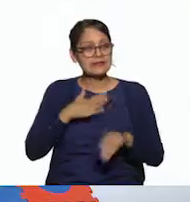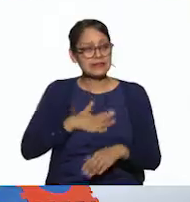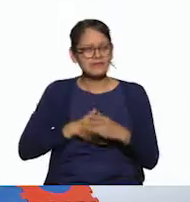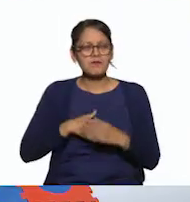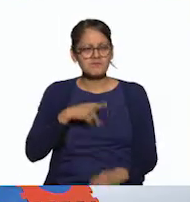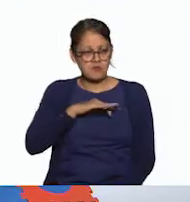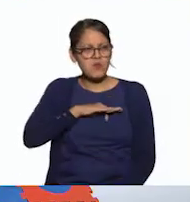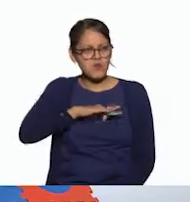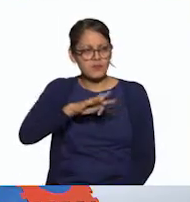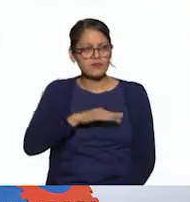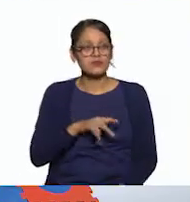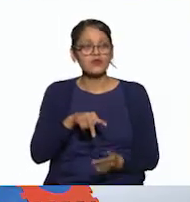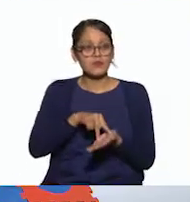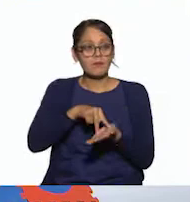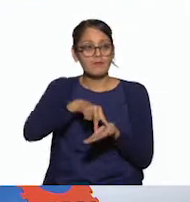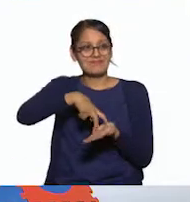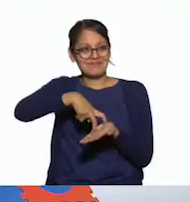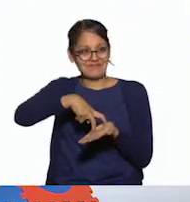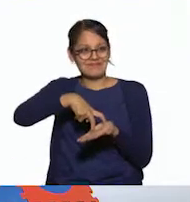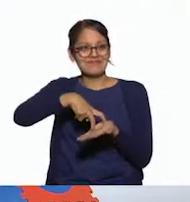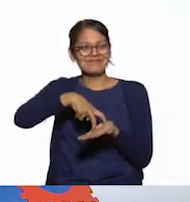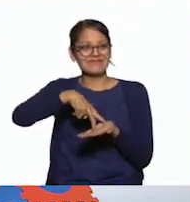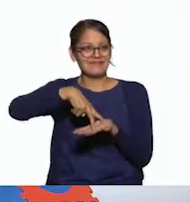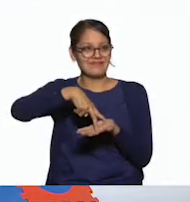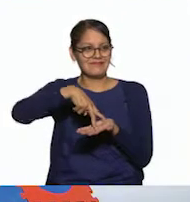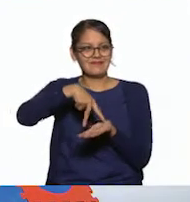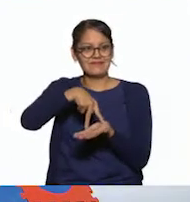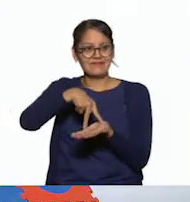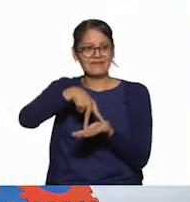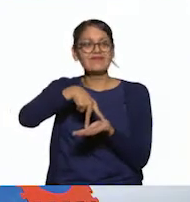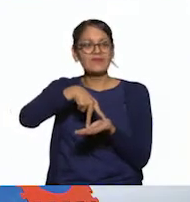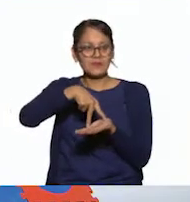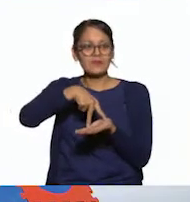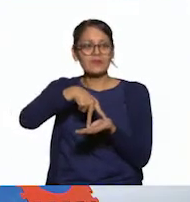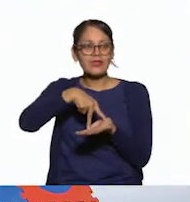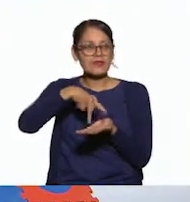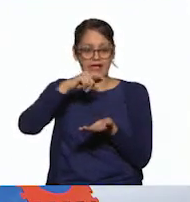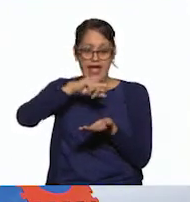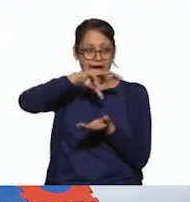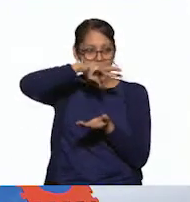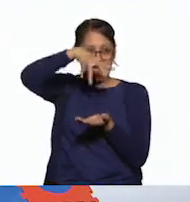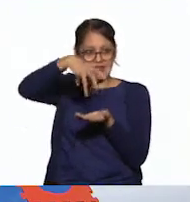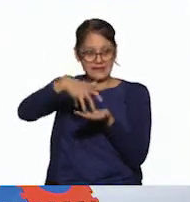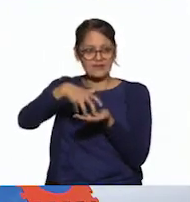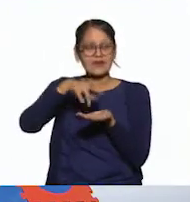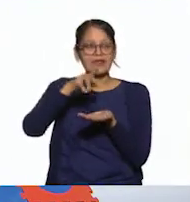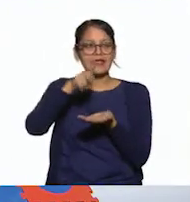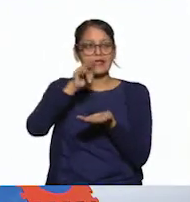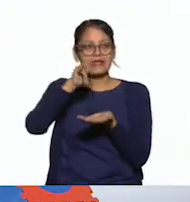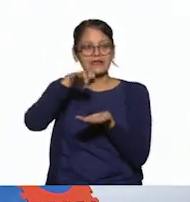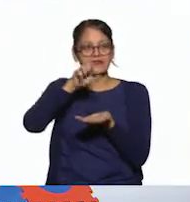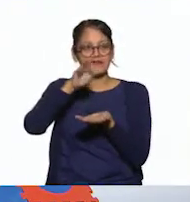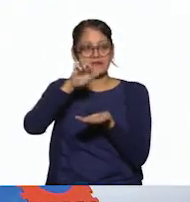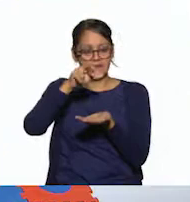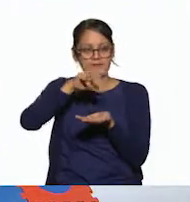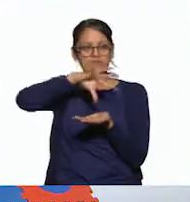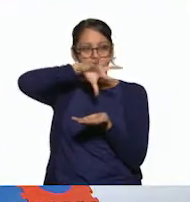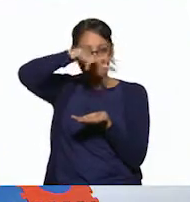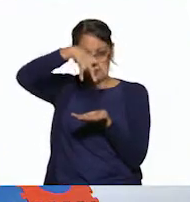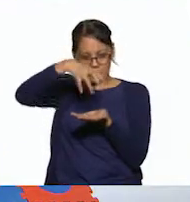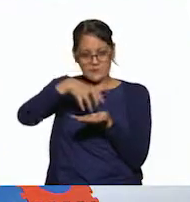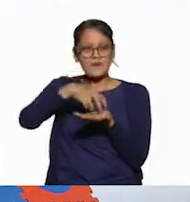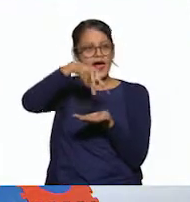puede ser. Pueden abrir un poco más las piernas. Donde se sientan cómodos. Siempre dentro de su quinesfera, acuérdense. Exacto. Siempre marcando